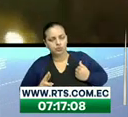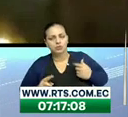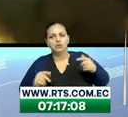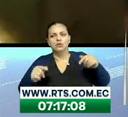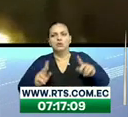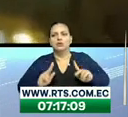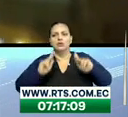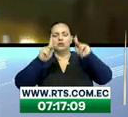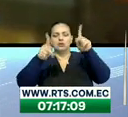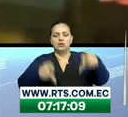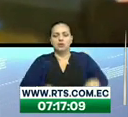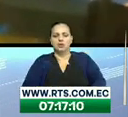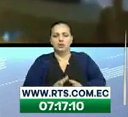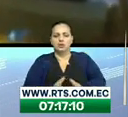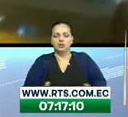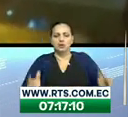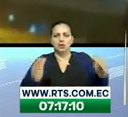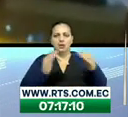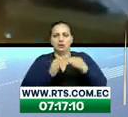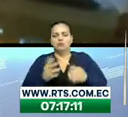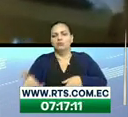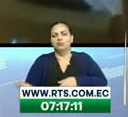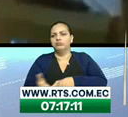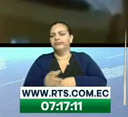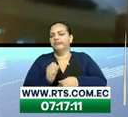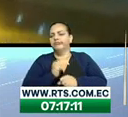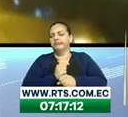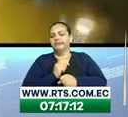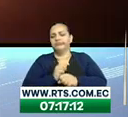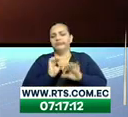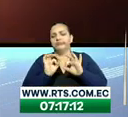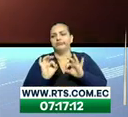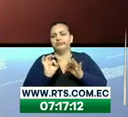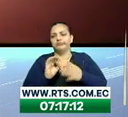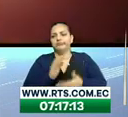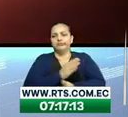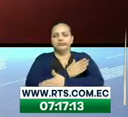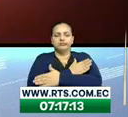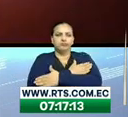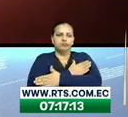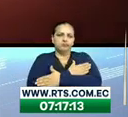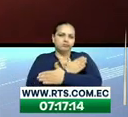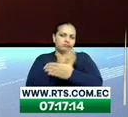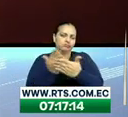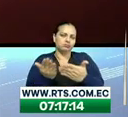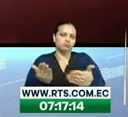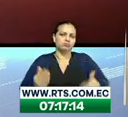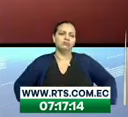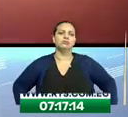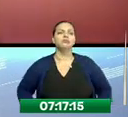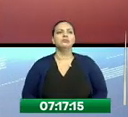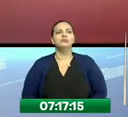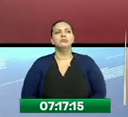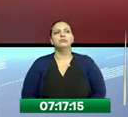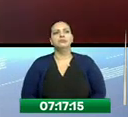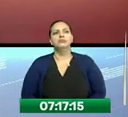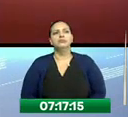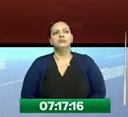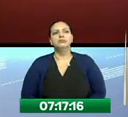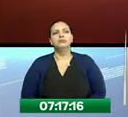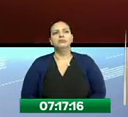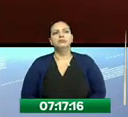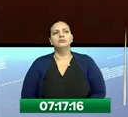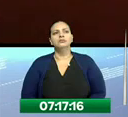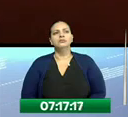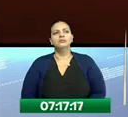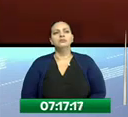la cooperativa Mandela. Un saludo para todos los hermanos que están en este momento preocupados porque se sienten desesperados, solos